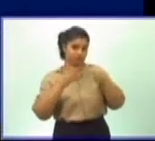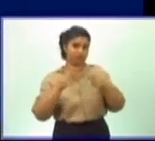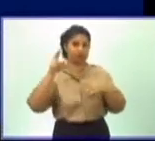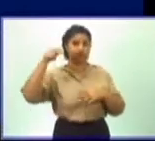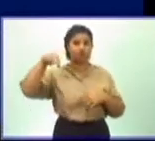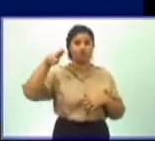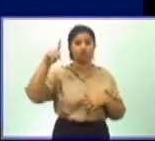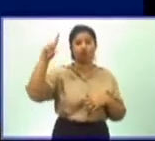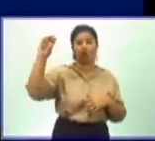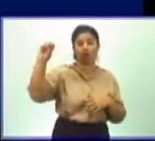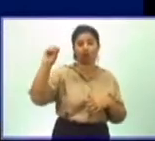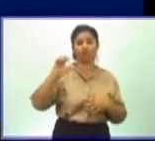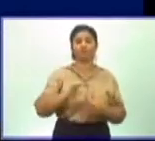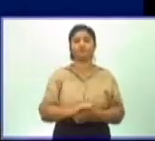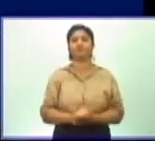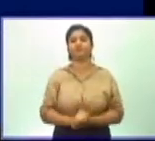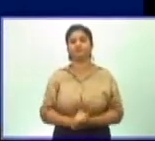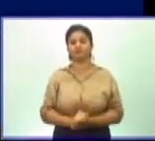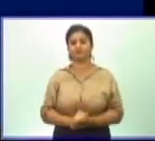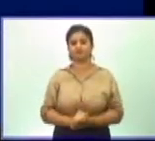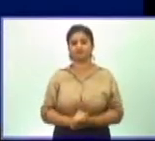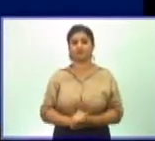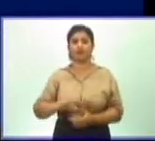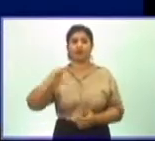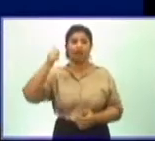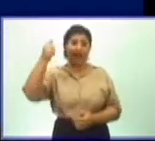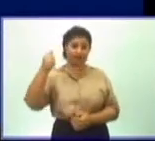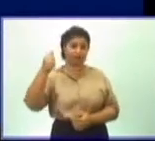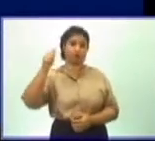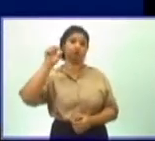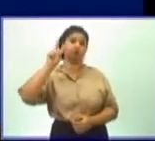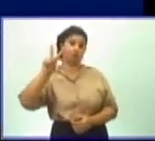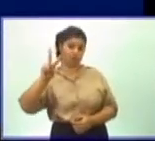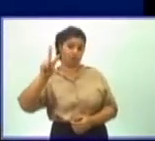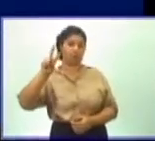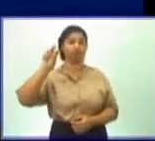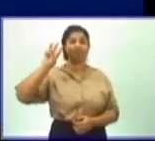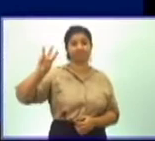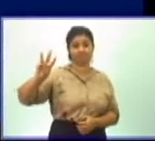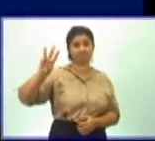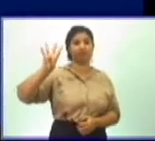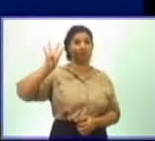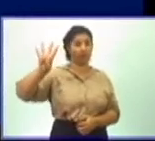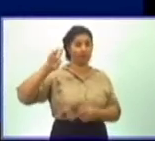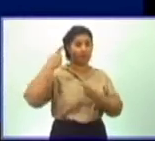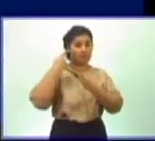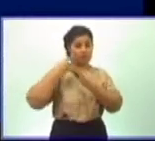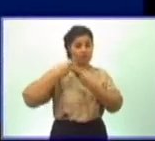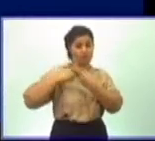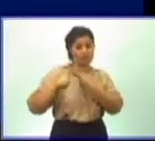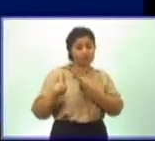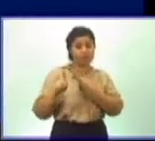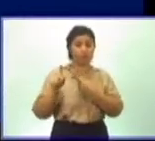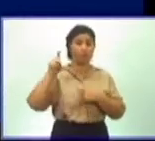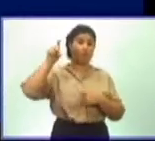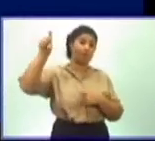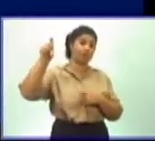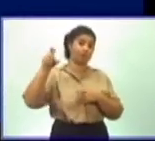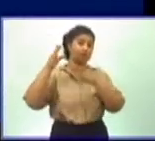en los actos segundo, tercero y cuarto, y finalmente el desenlace en el